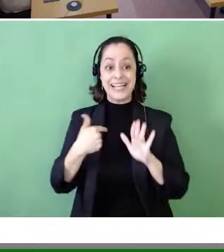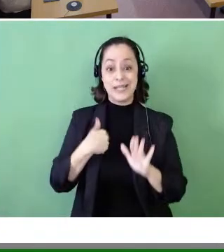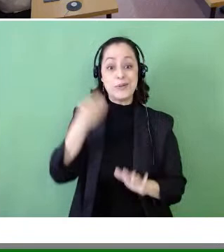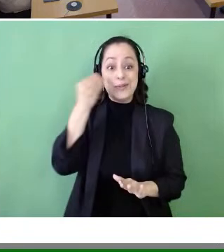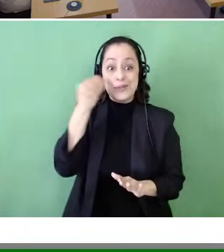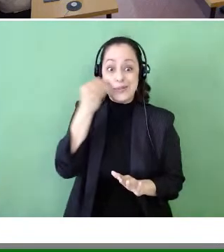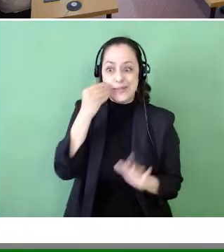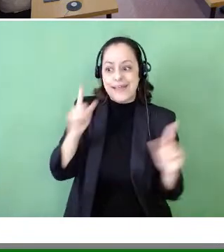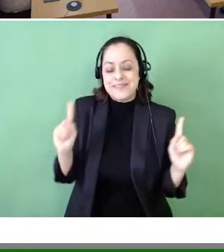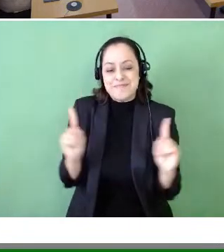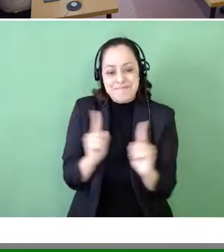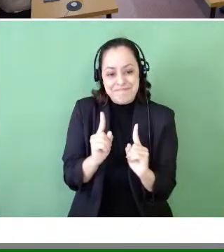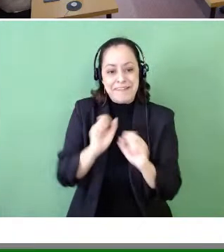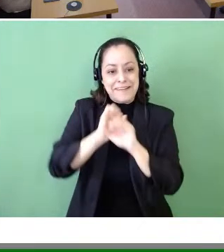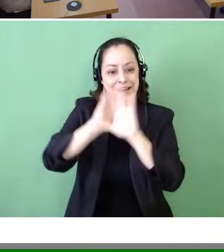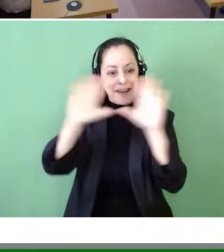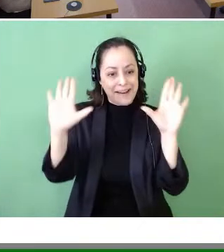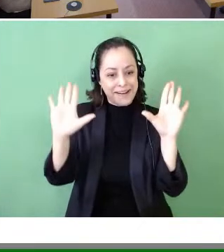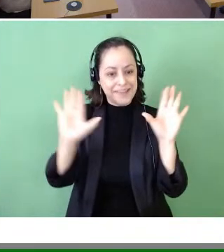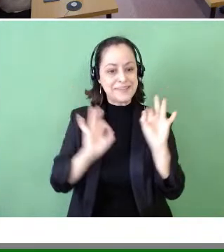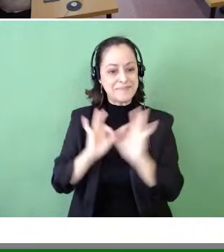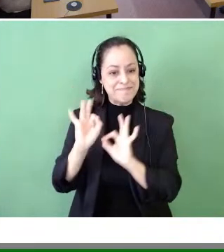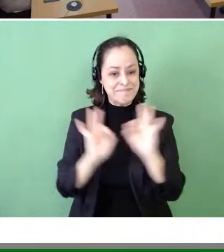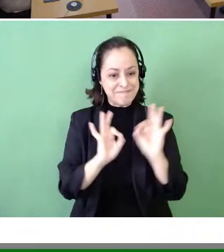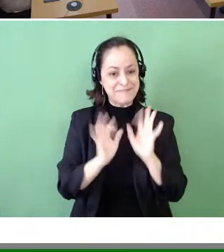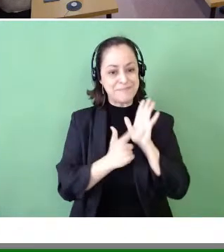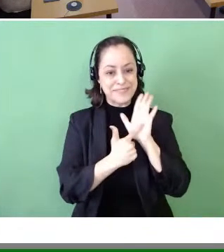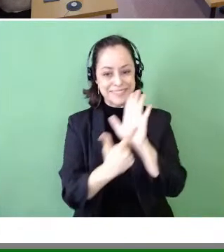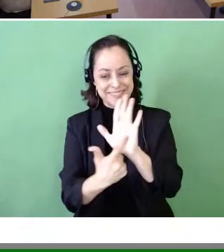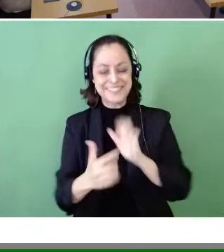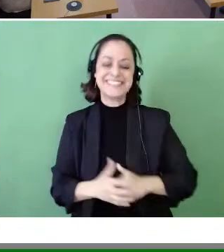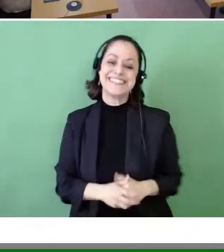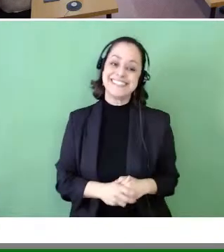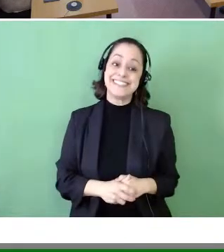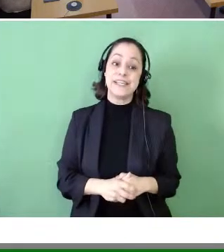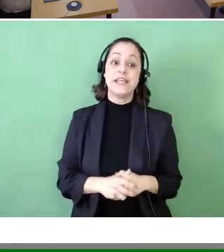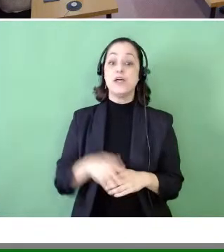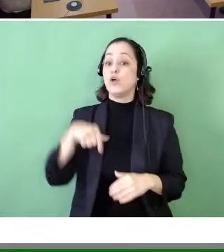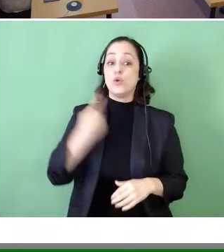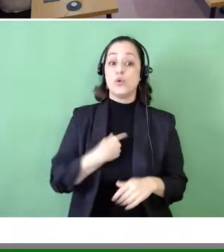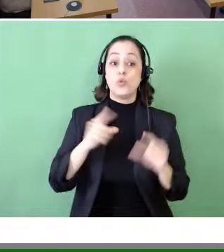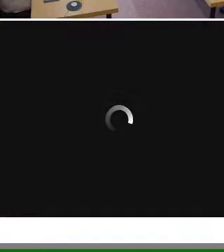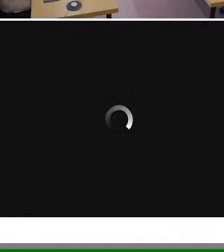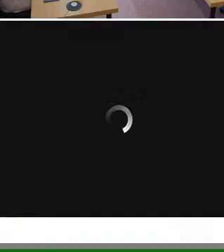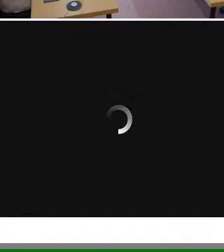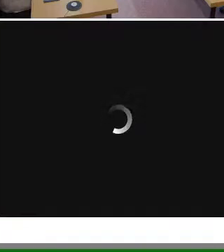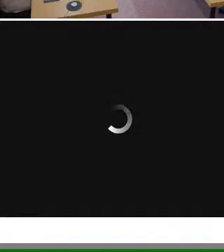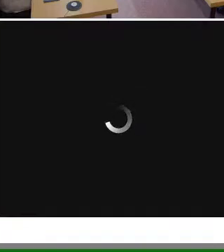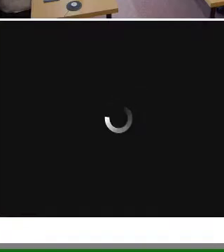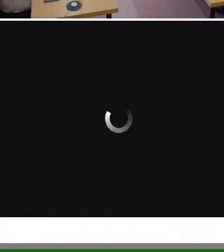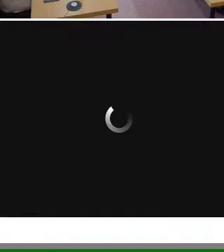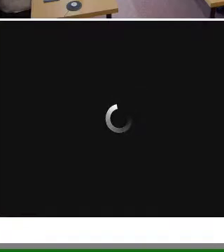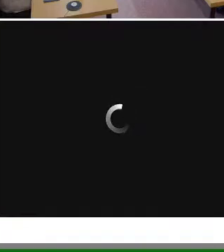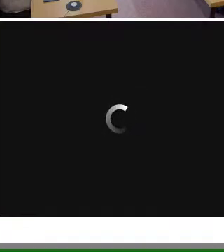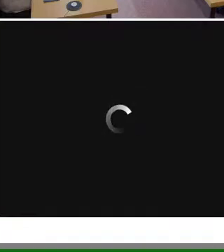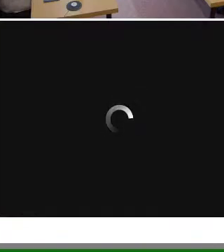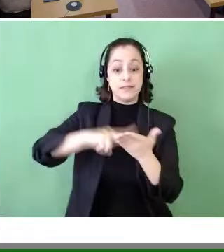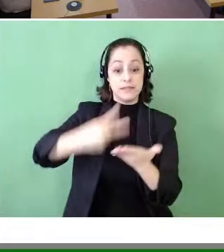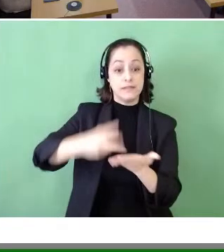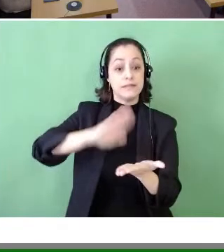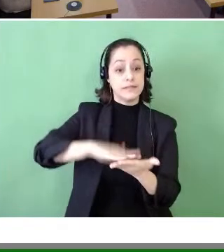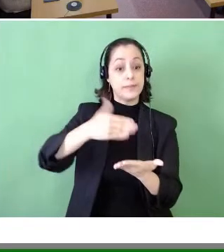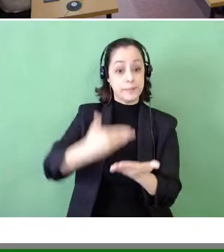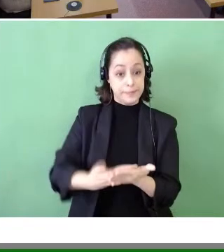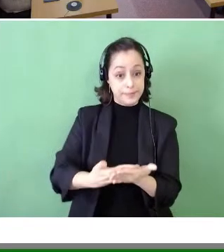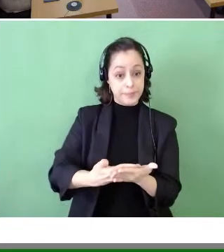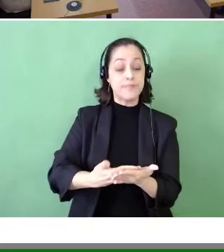más breve posible, ¿vale? El título que elegimos es El mercado laboral de interpretación y